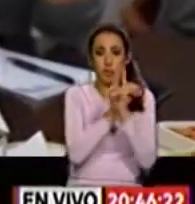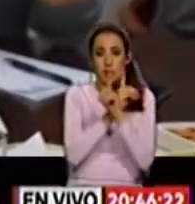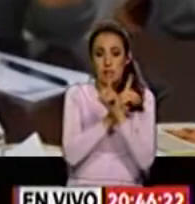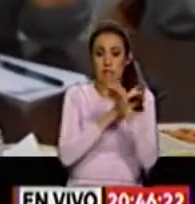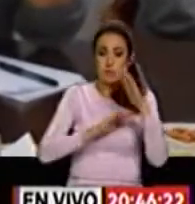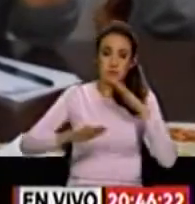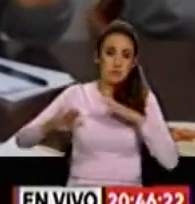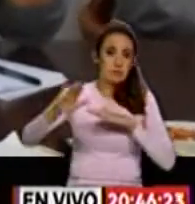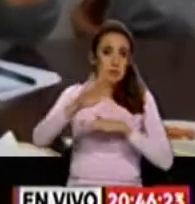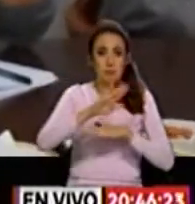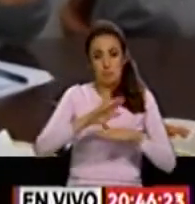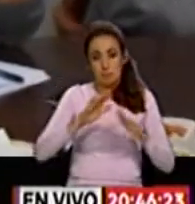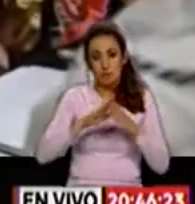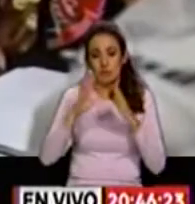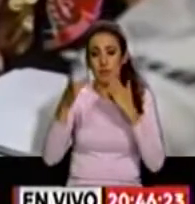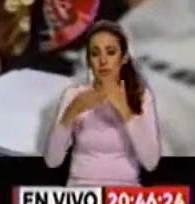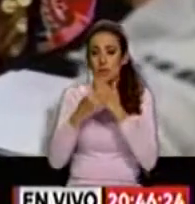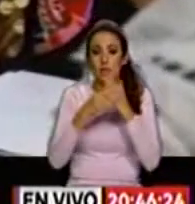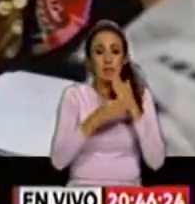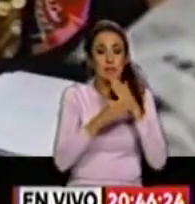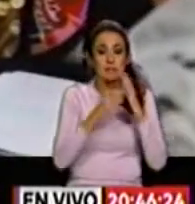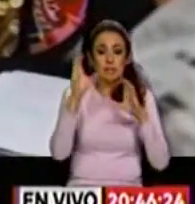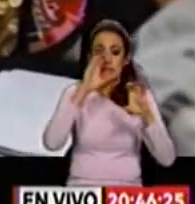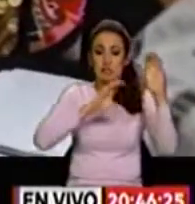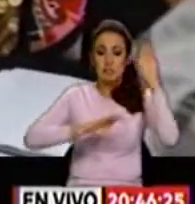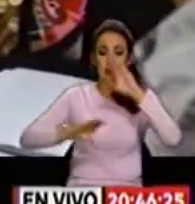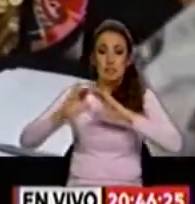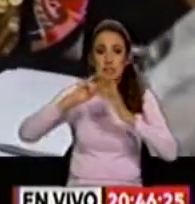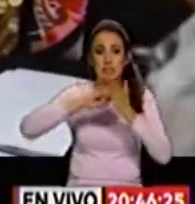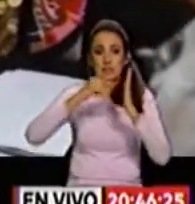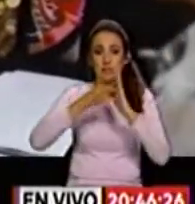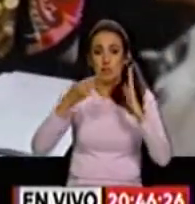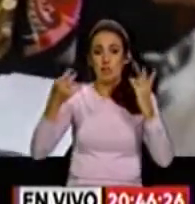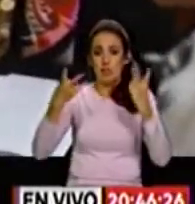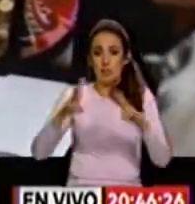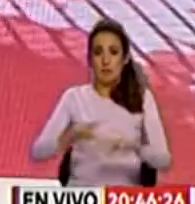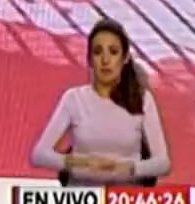pequeñas y medianas empresas, incubadoras, ciencia y tecnología. Valeria Villarroel, Telediario.